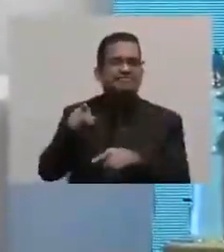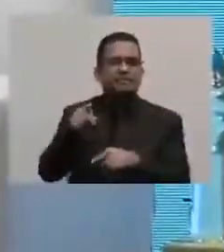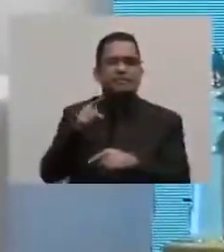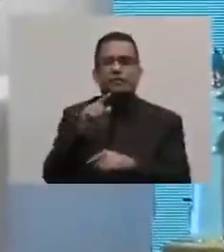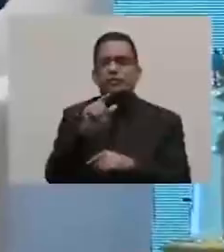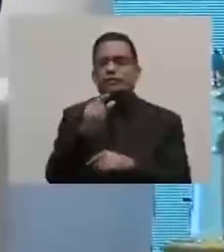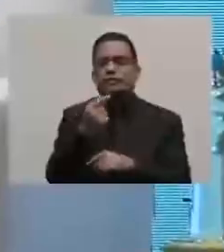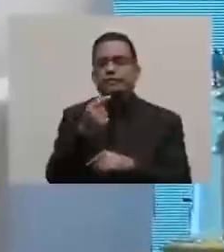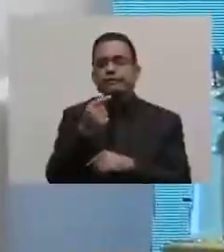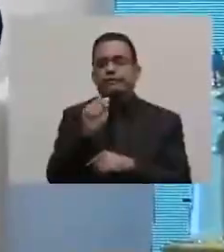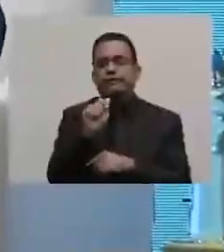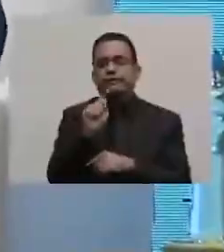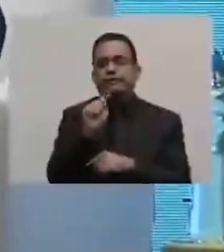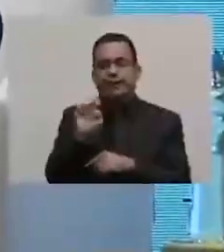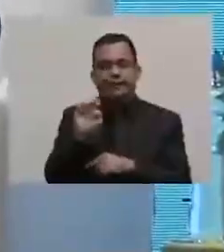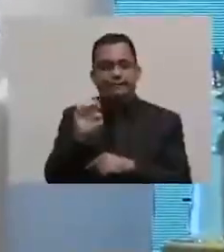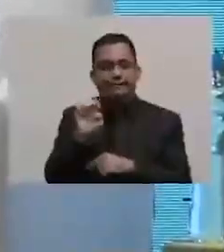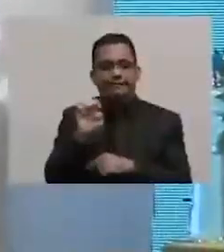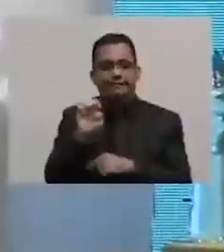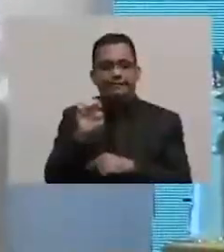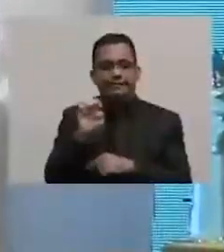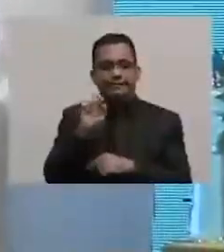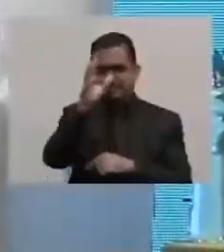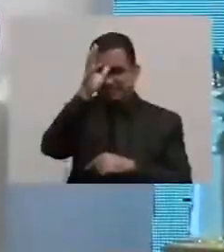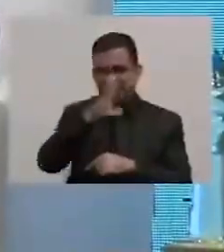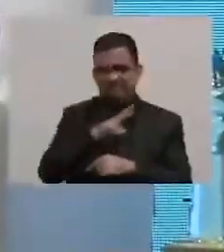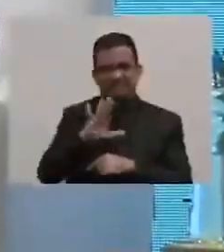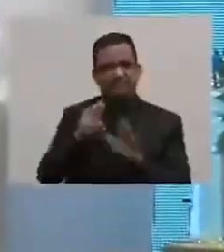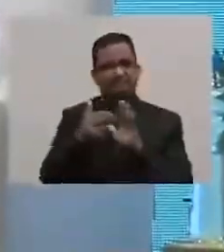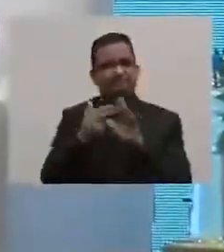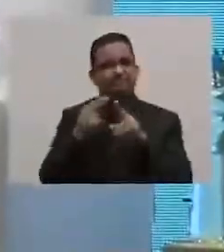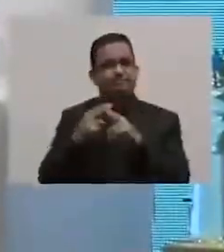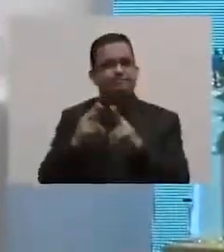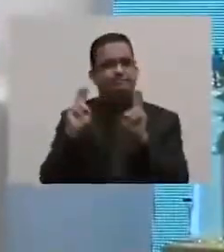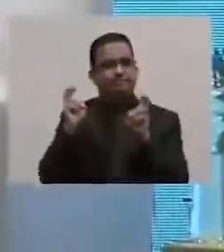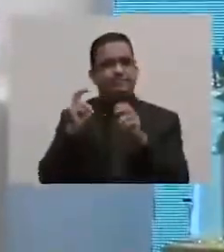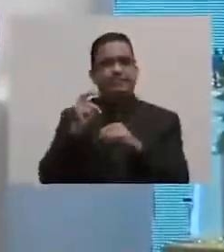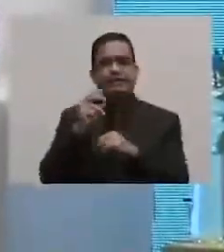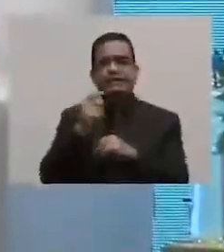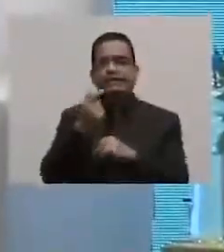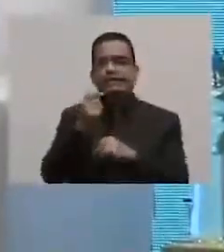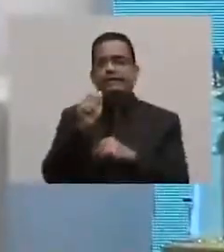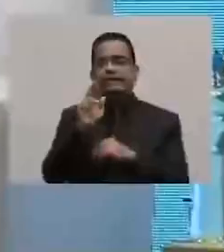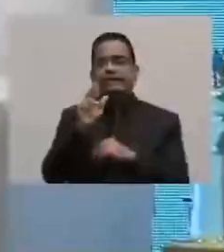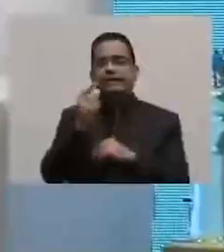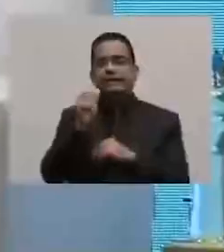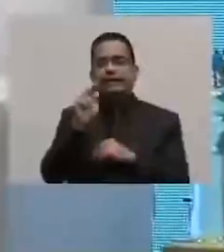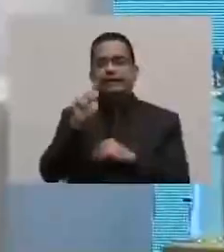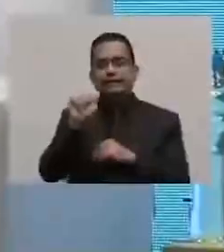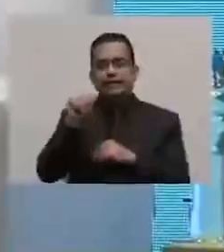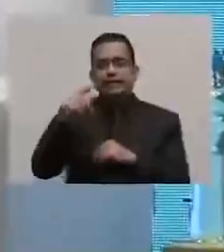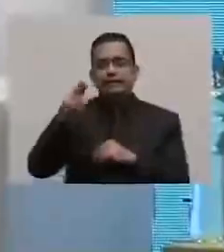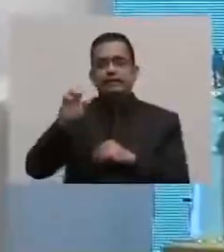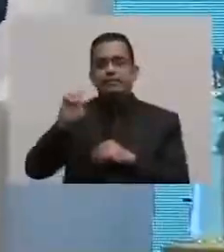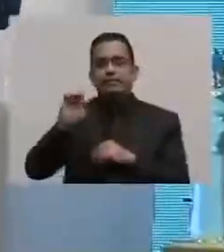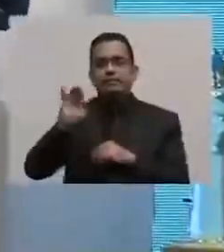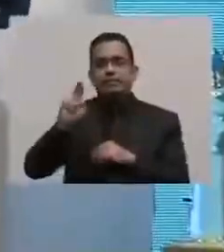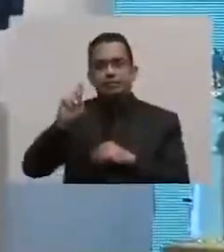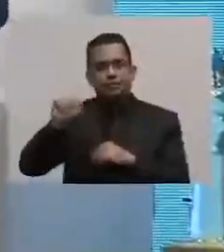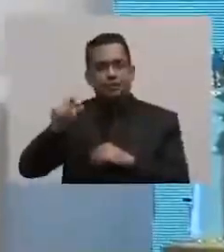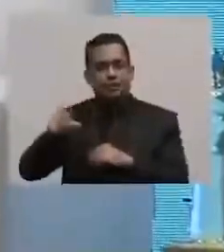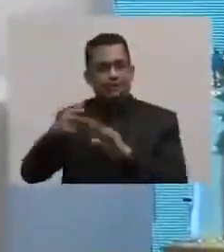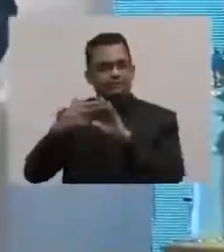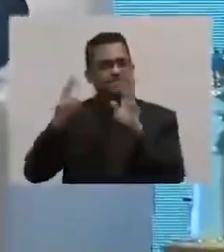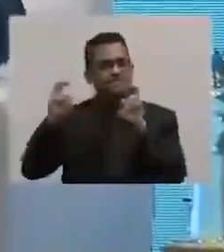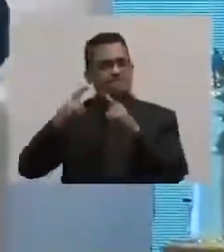Watergate, llamado Garganta Profunda, con dos periodistas novatos